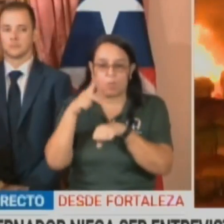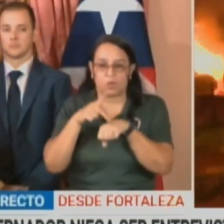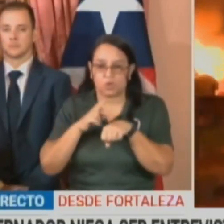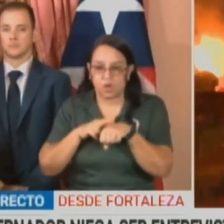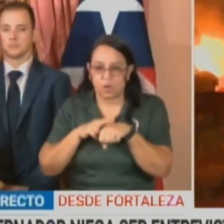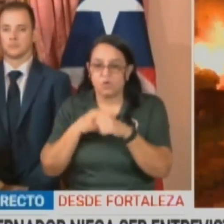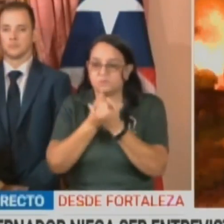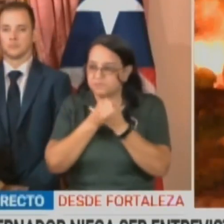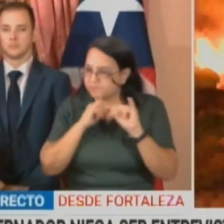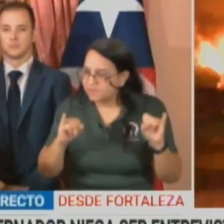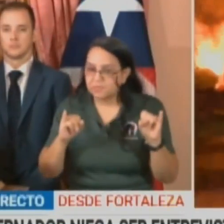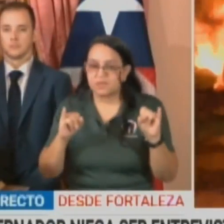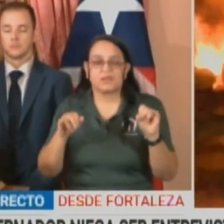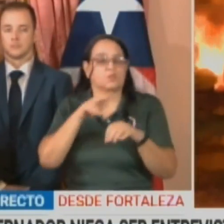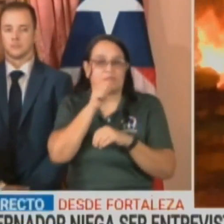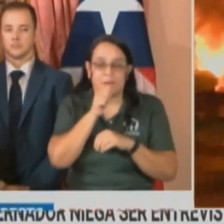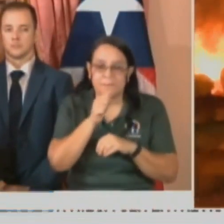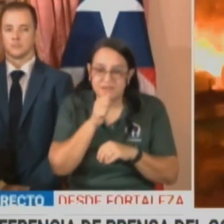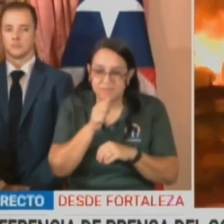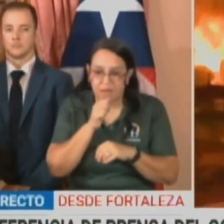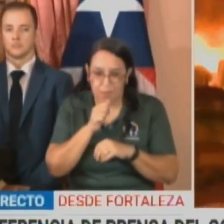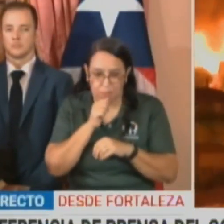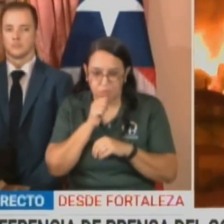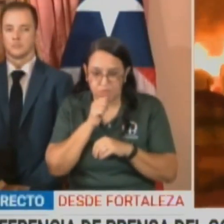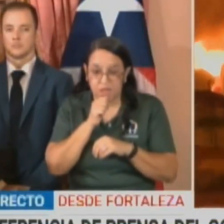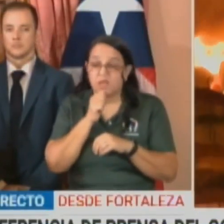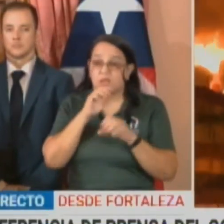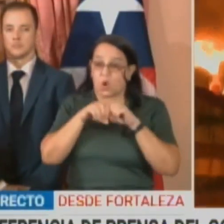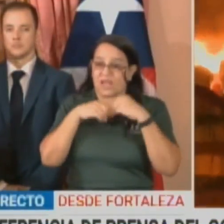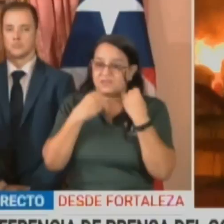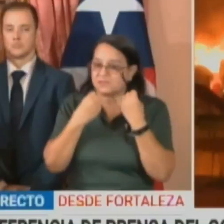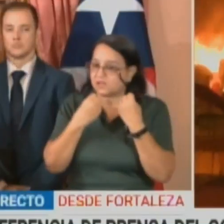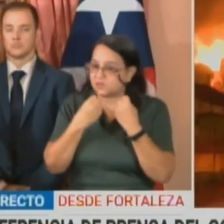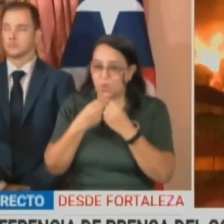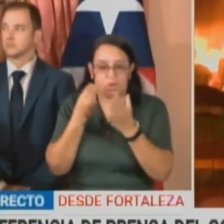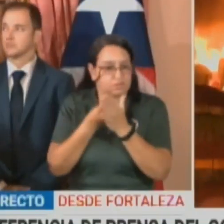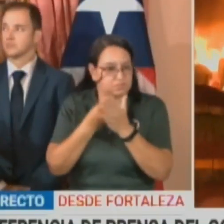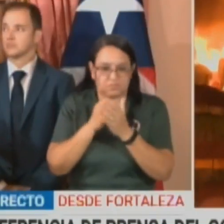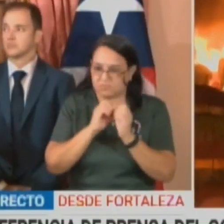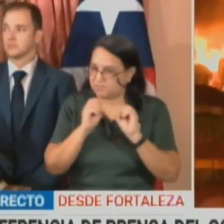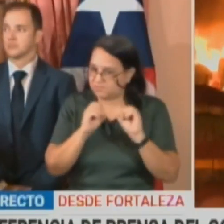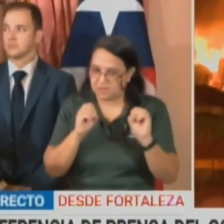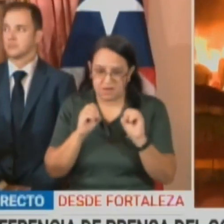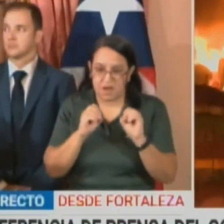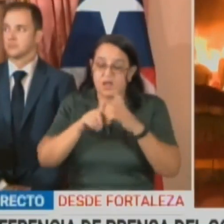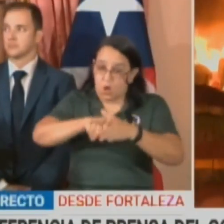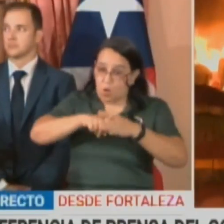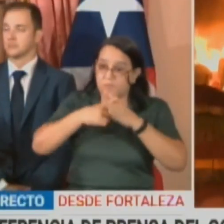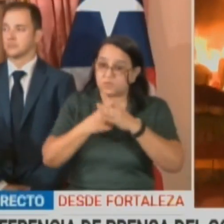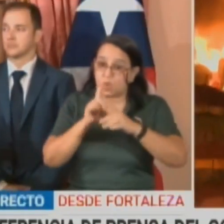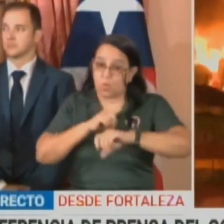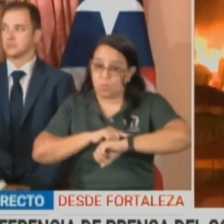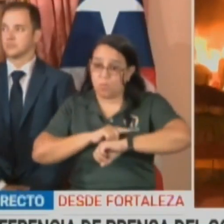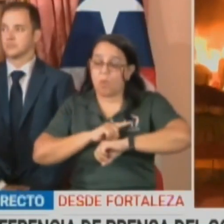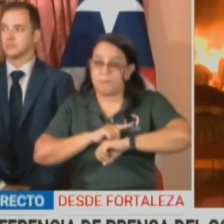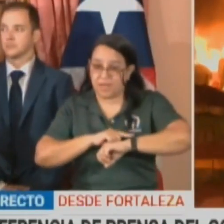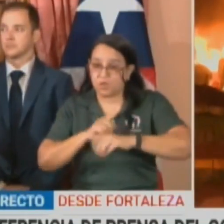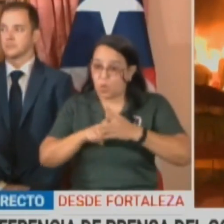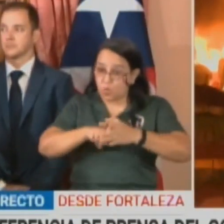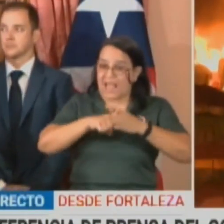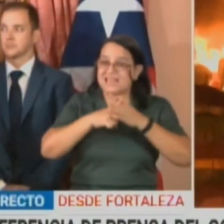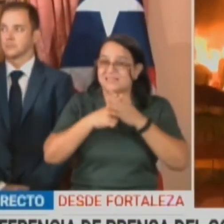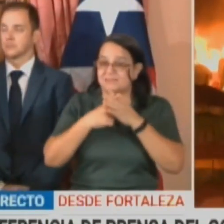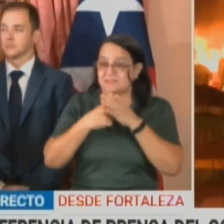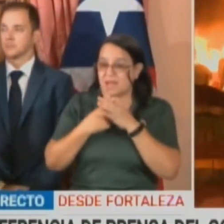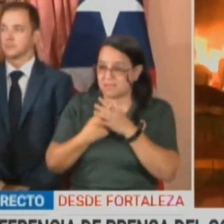externalizado y del sector privado y de organizaciones sin fines de lucro, el cual sí comenzó en un momento con una